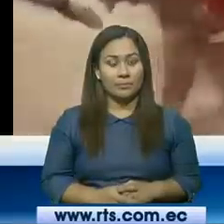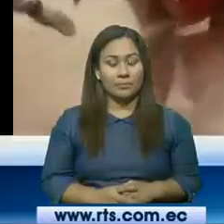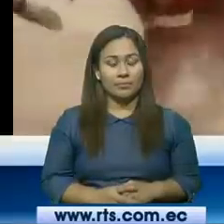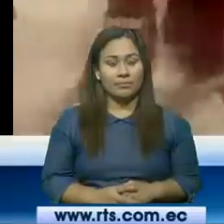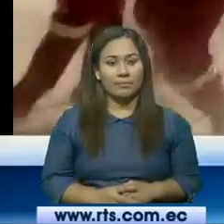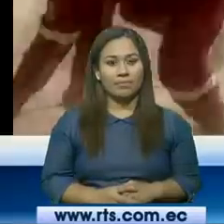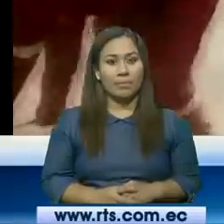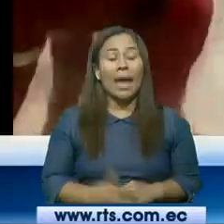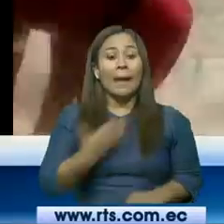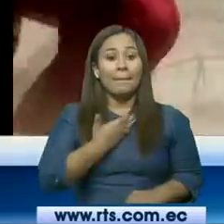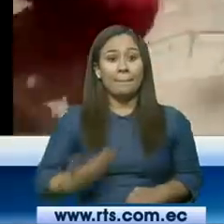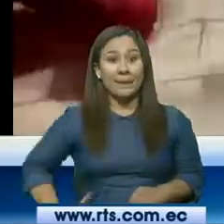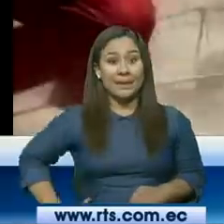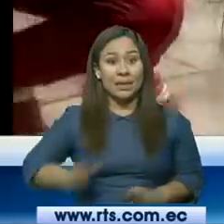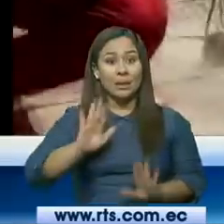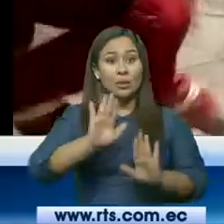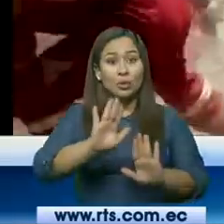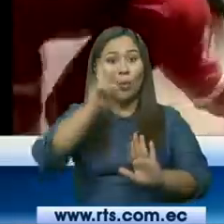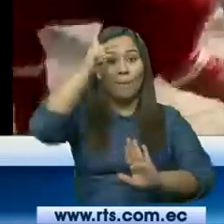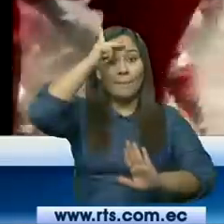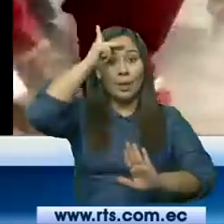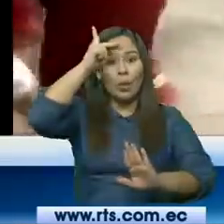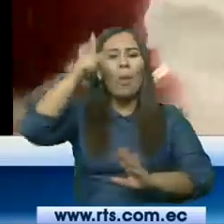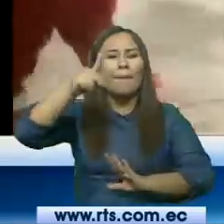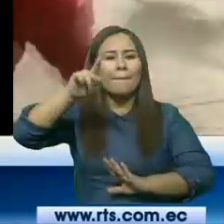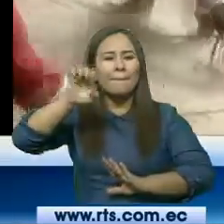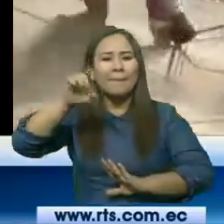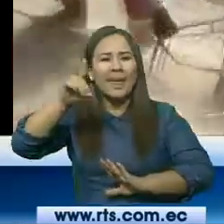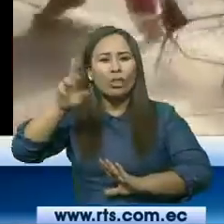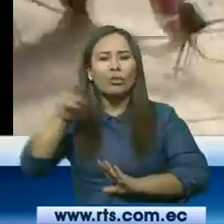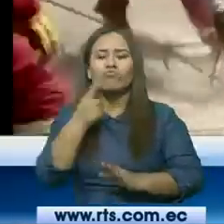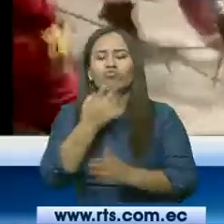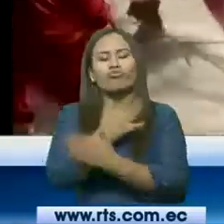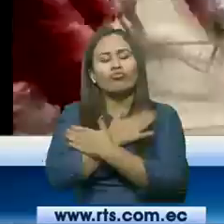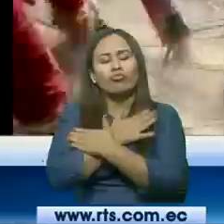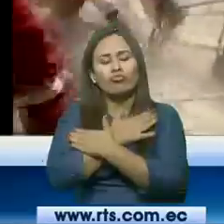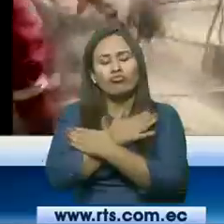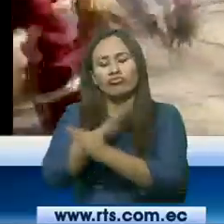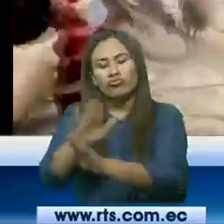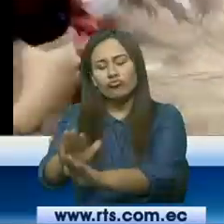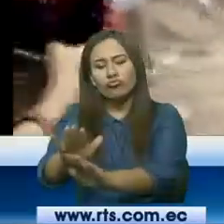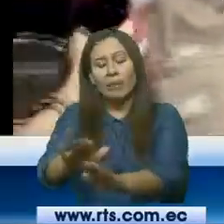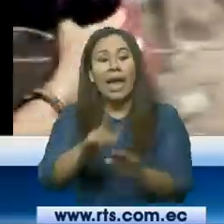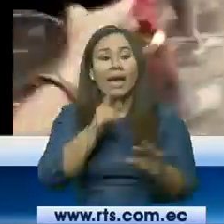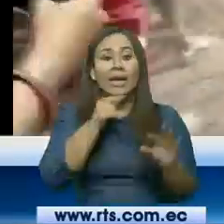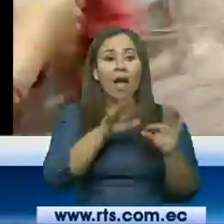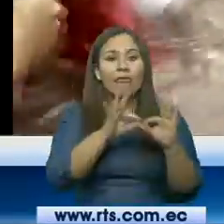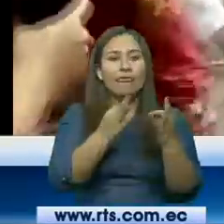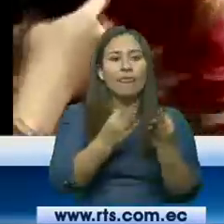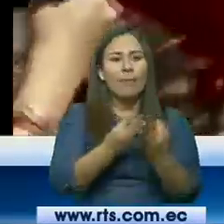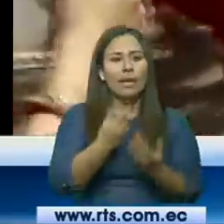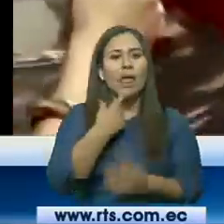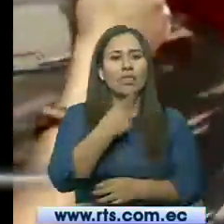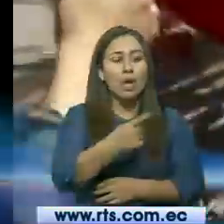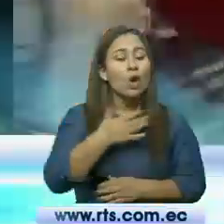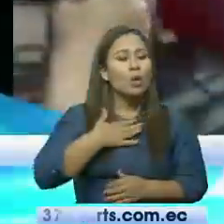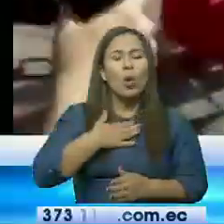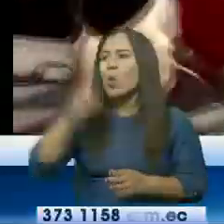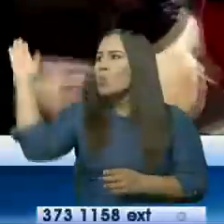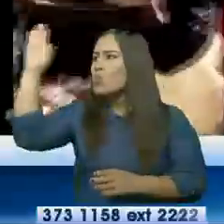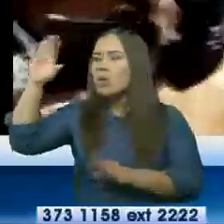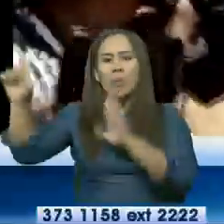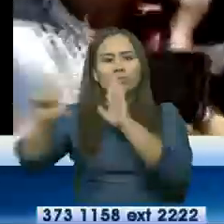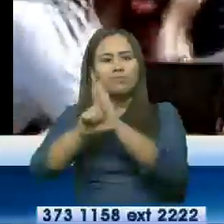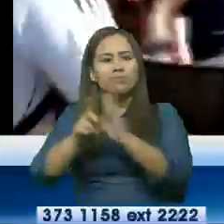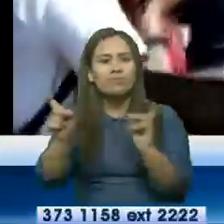el presidente de pedro pablo kuczynski expresó sus condolencias a los familiares de las víctimas y ordenó la activación de todos los protocolos